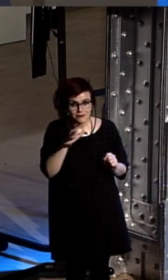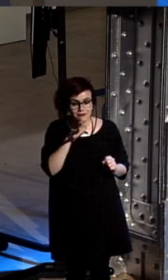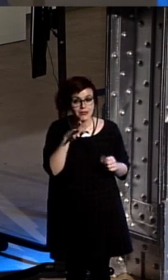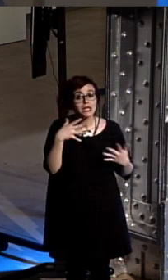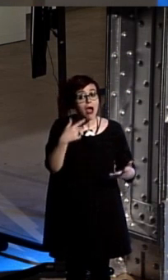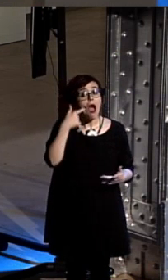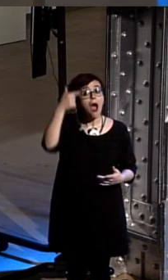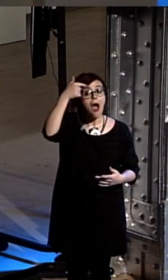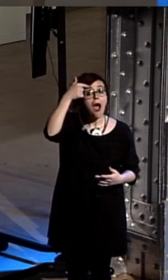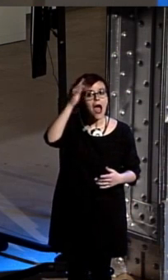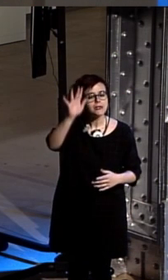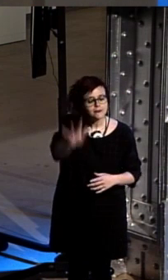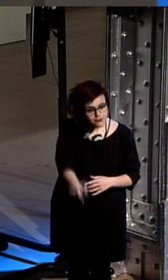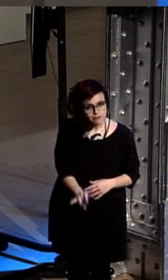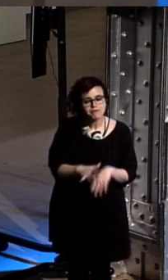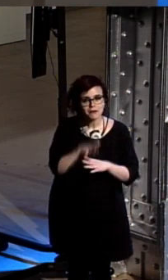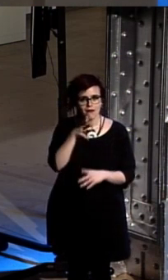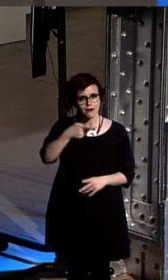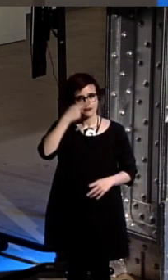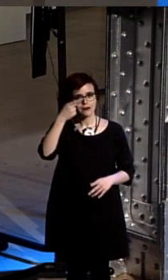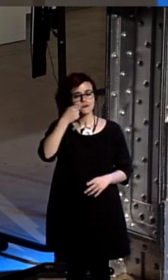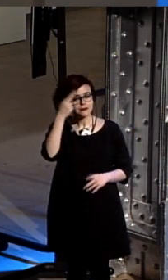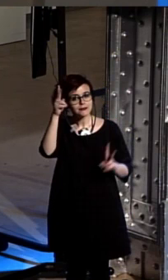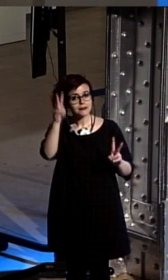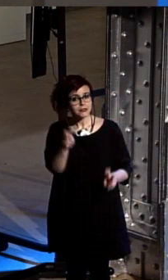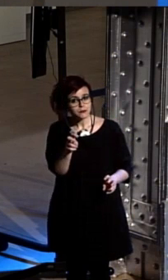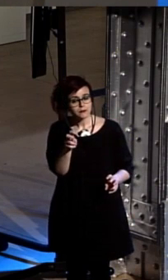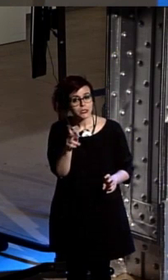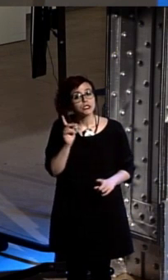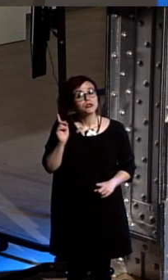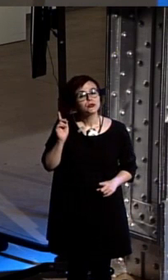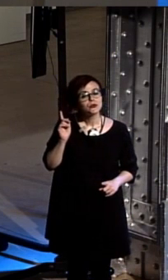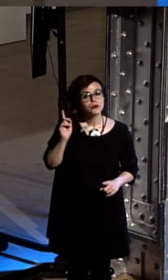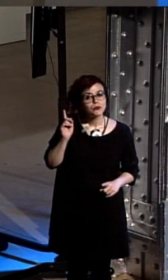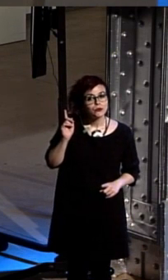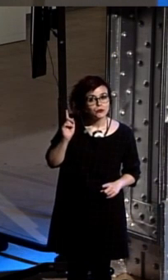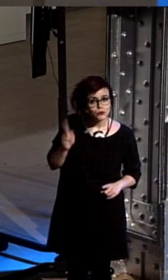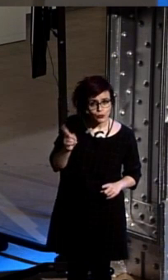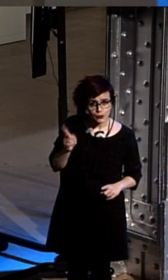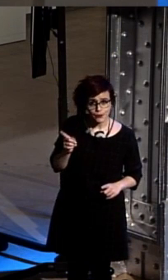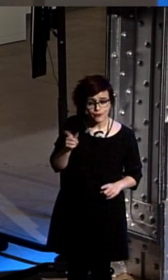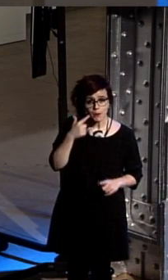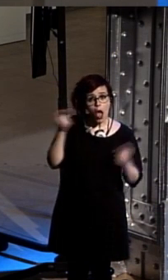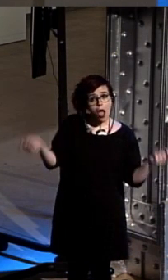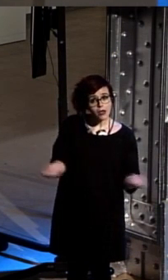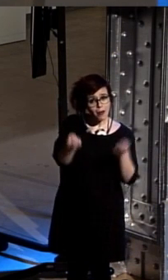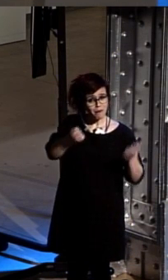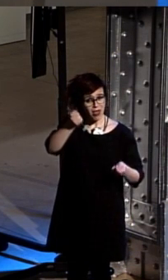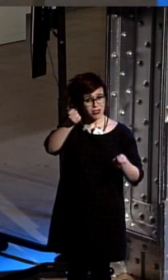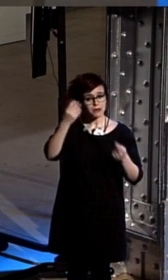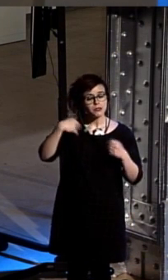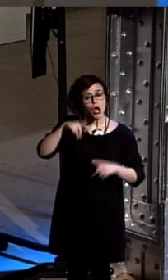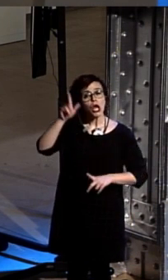Y por cierto, una cosa más que me parece muy interesante es que no solo las campañas utilizaron la